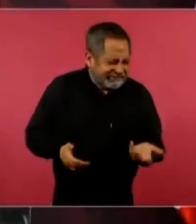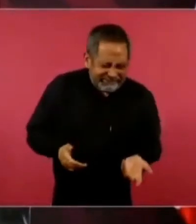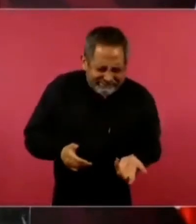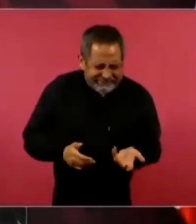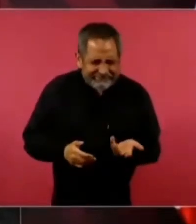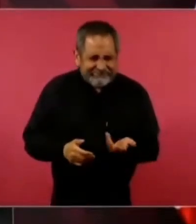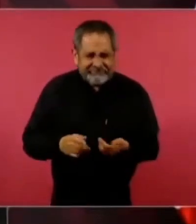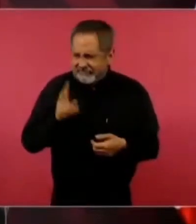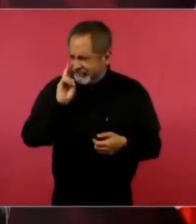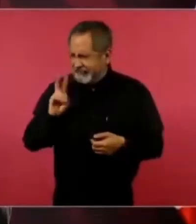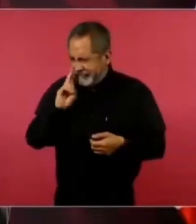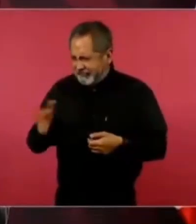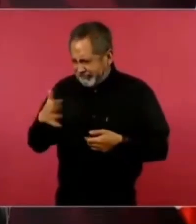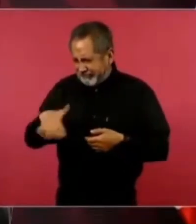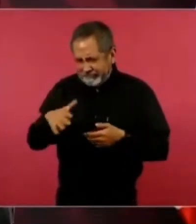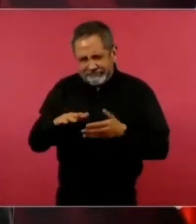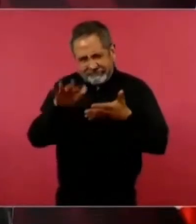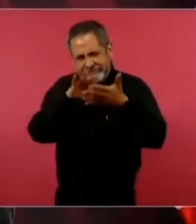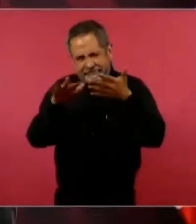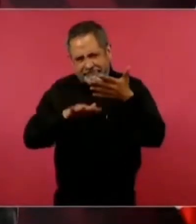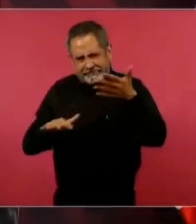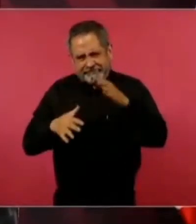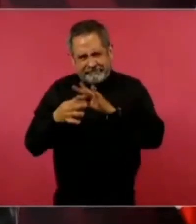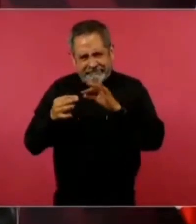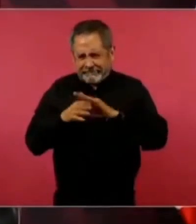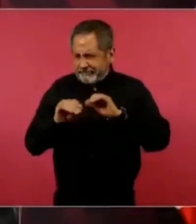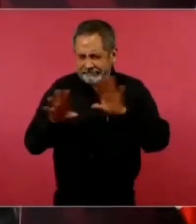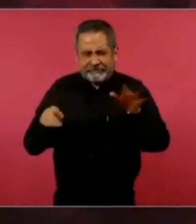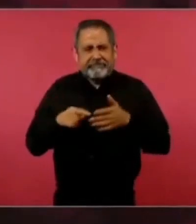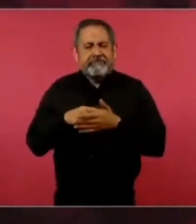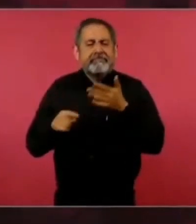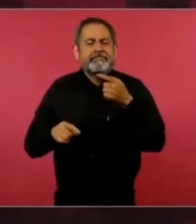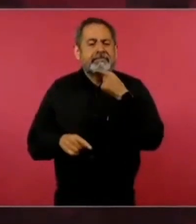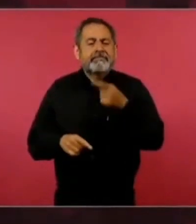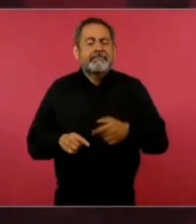A ver si encuentras para leerlo textualmente.